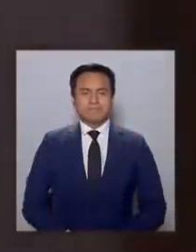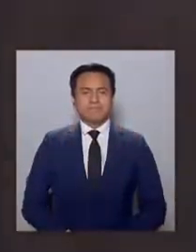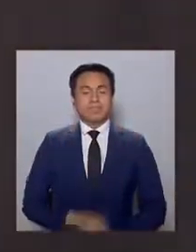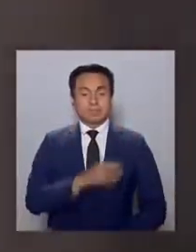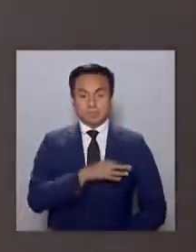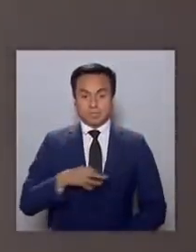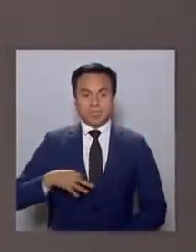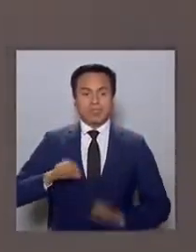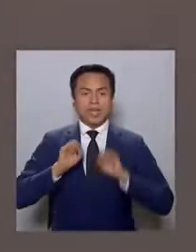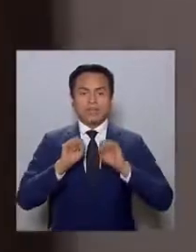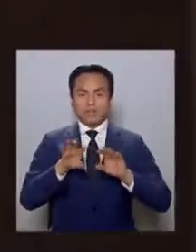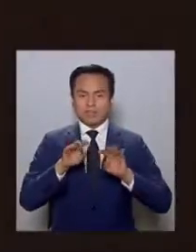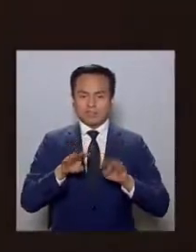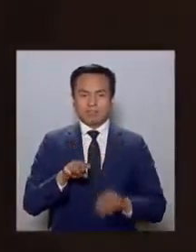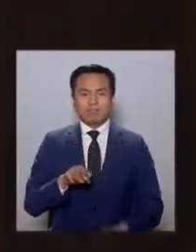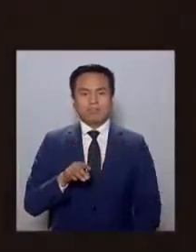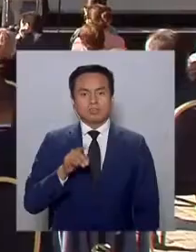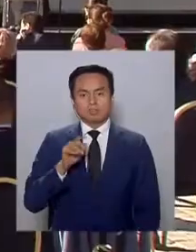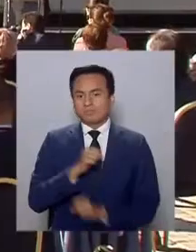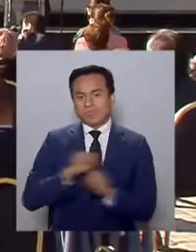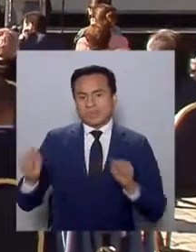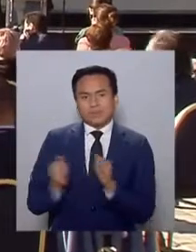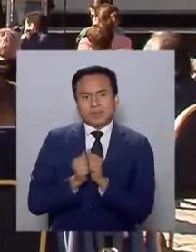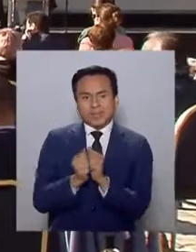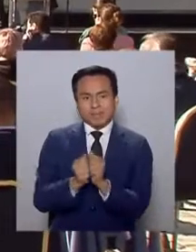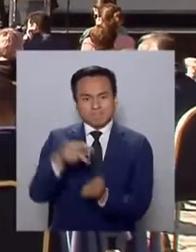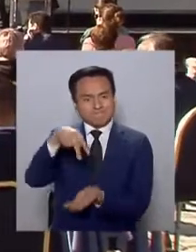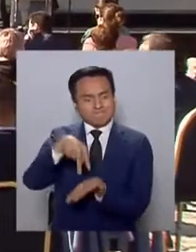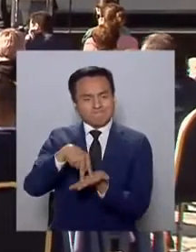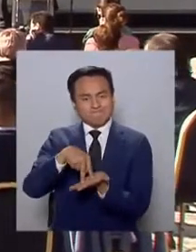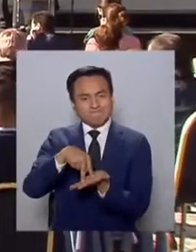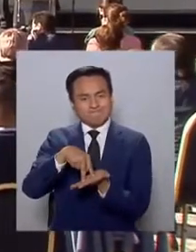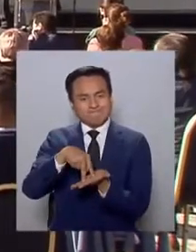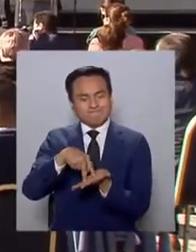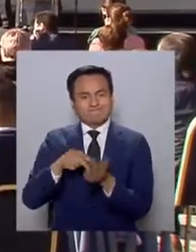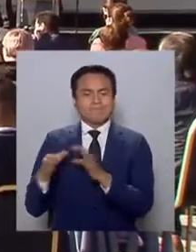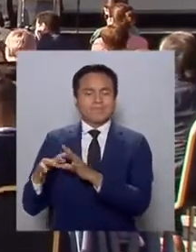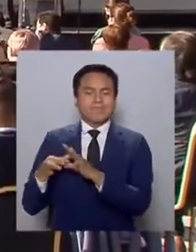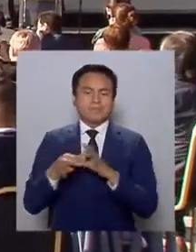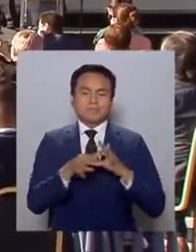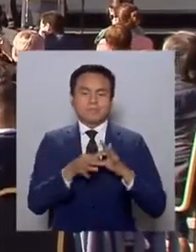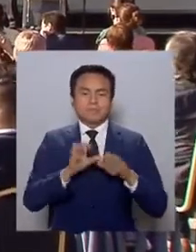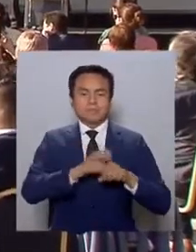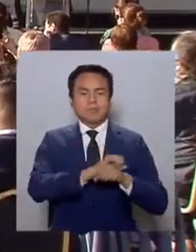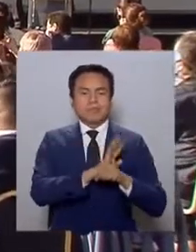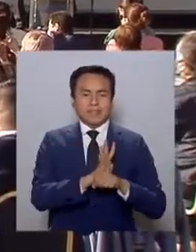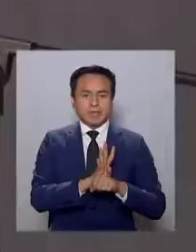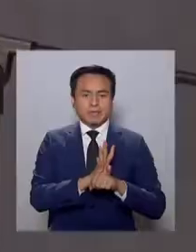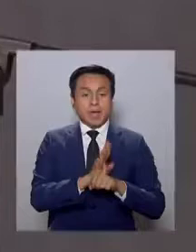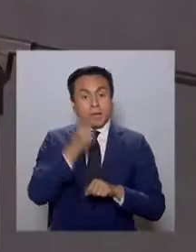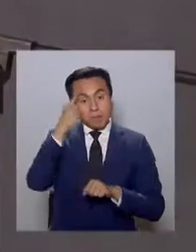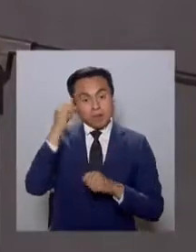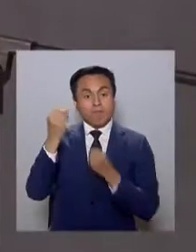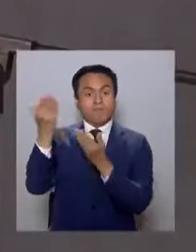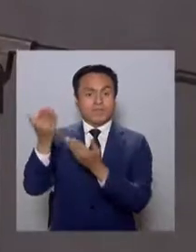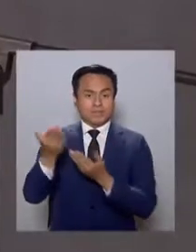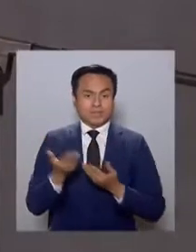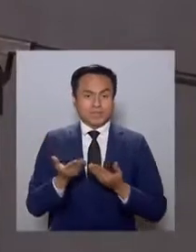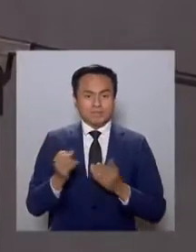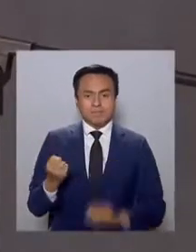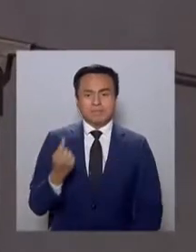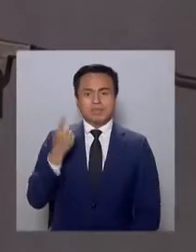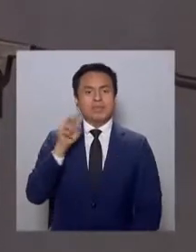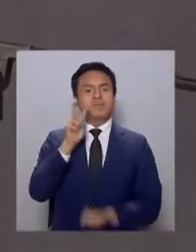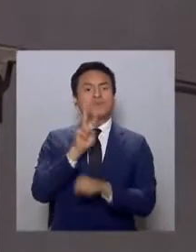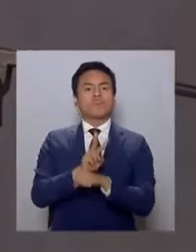En el Ministerio de Educación, quien tampoco nos puede acompañar hoy día presencialmente por la pandemia, pero le doy la bienvenida al